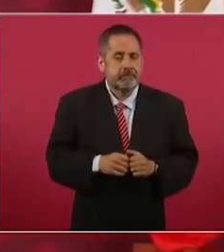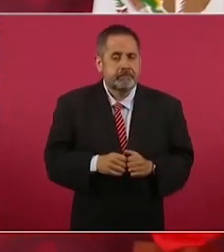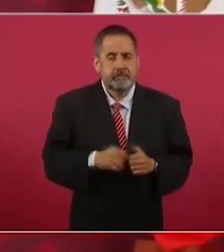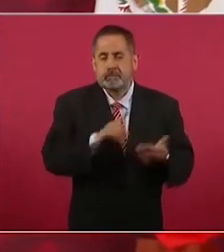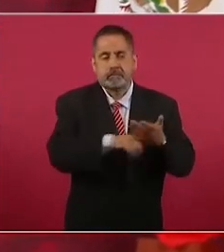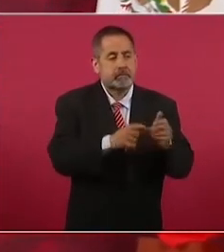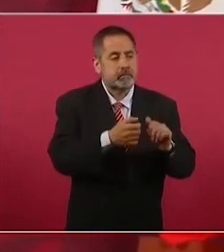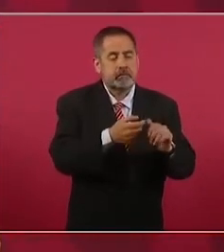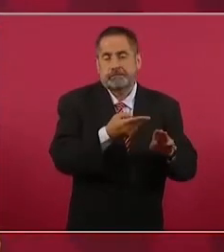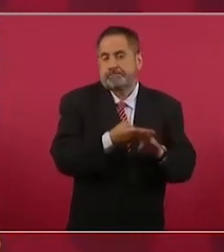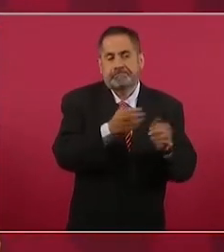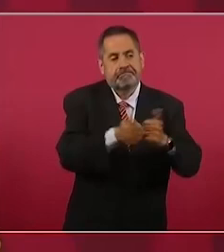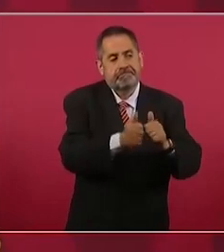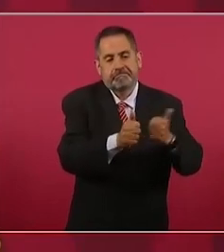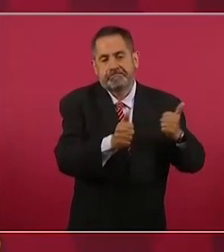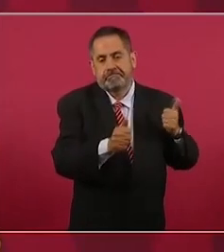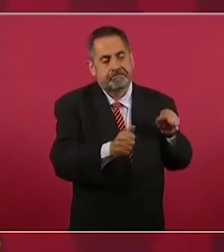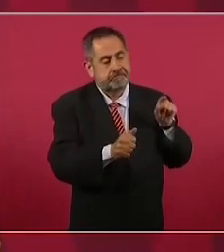muy atrasada,